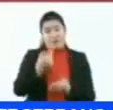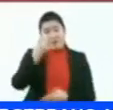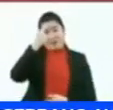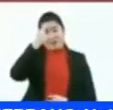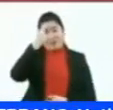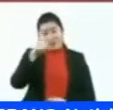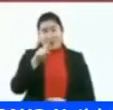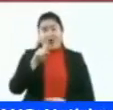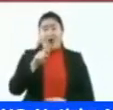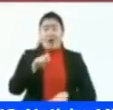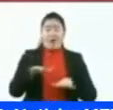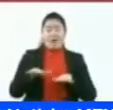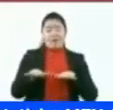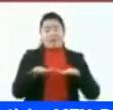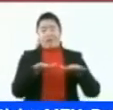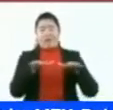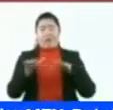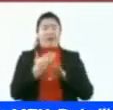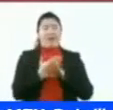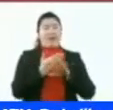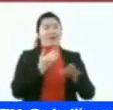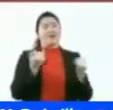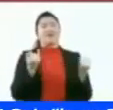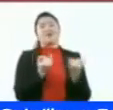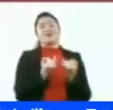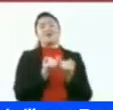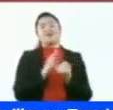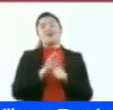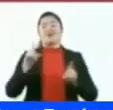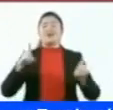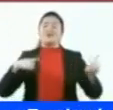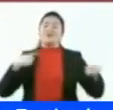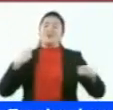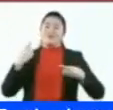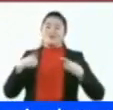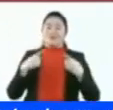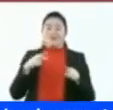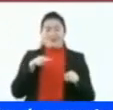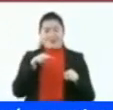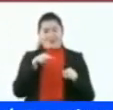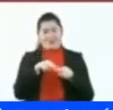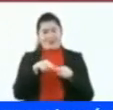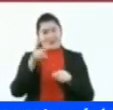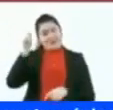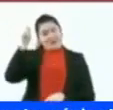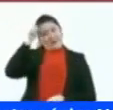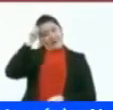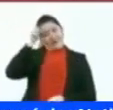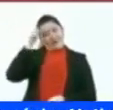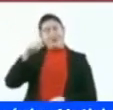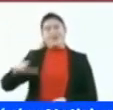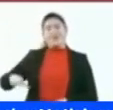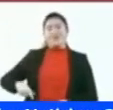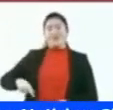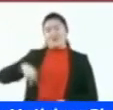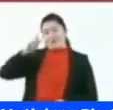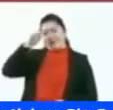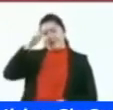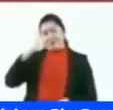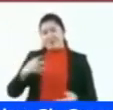inundaciones, además de toda la parte recreativa y ambiental del Parque Ecológico del Lago de Texcoco que está haciendo el Gobierno de